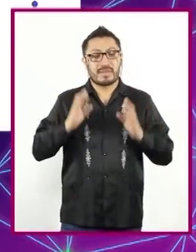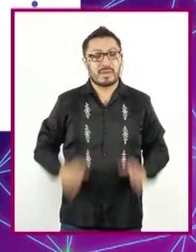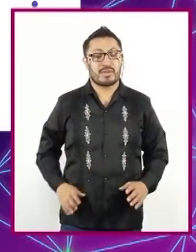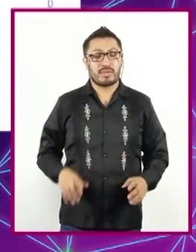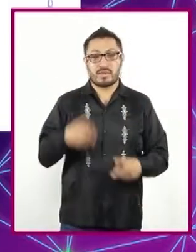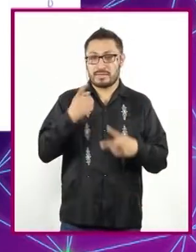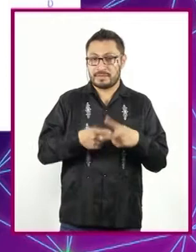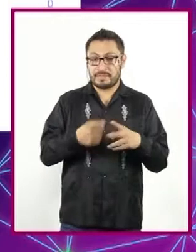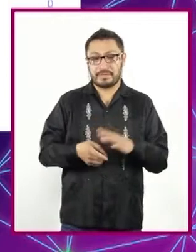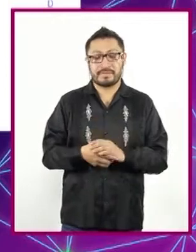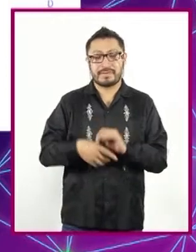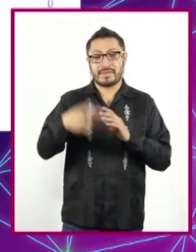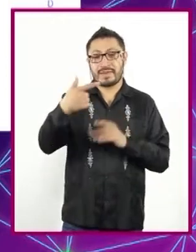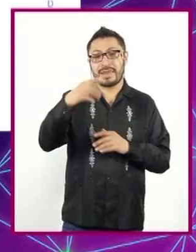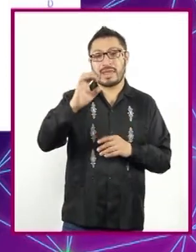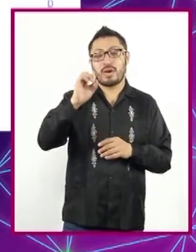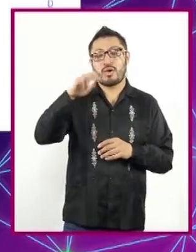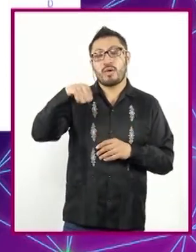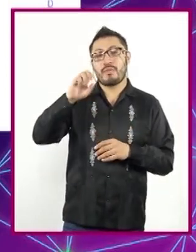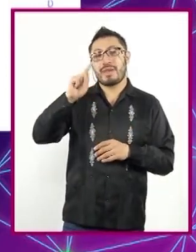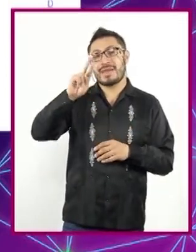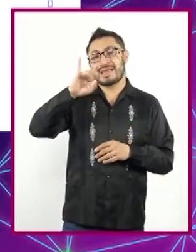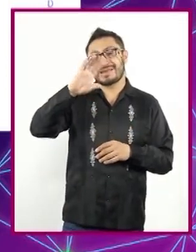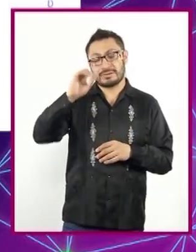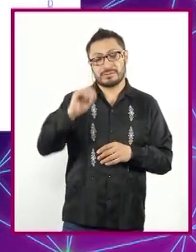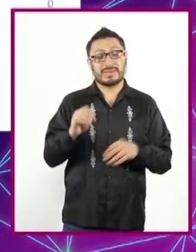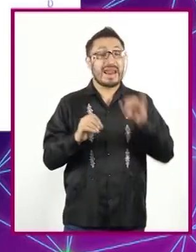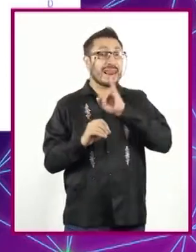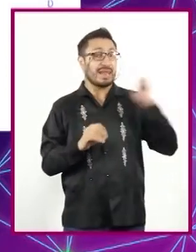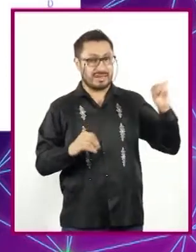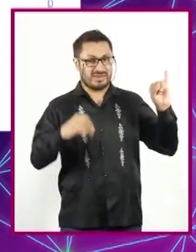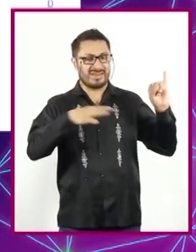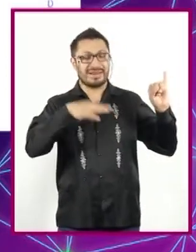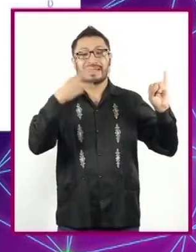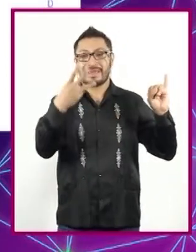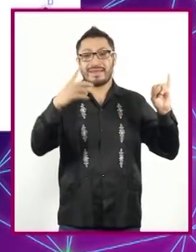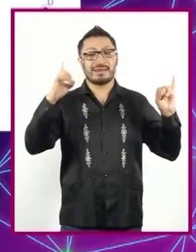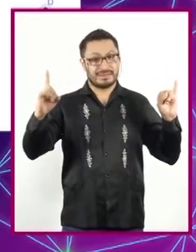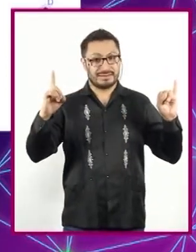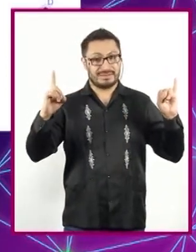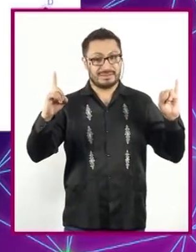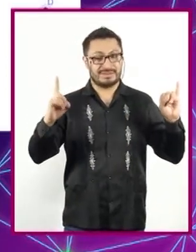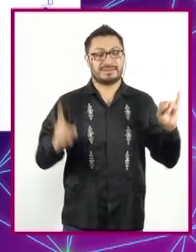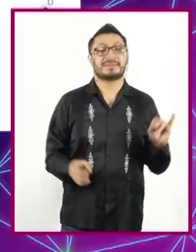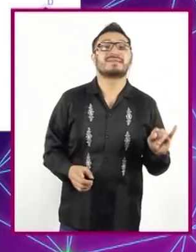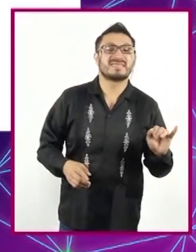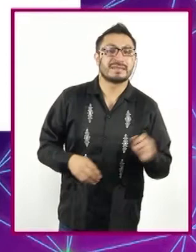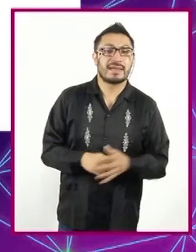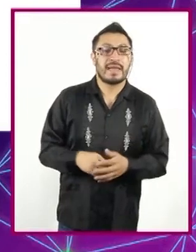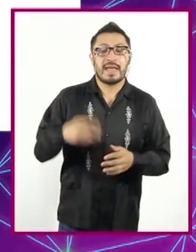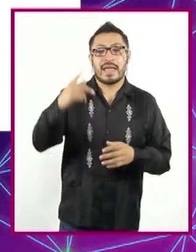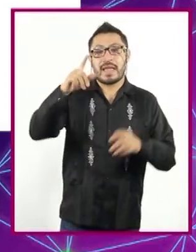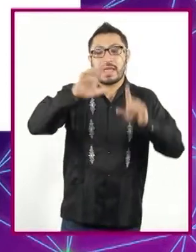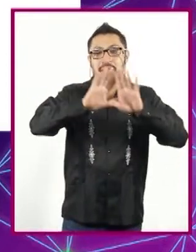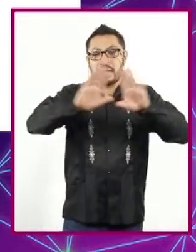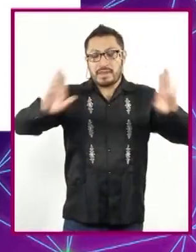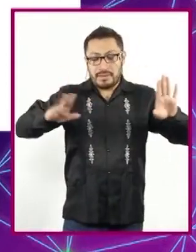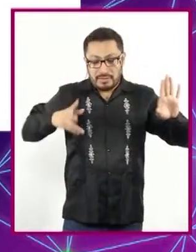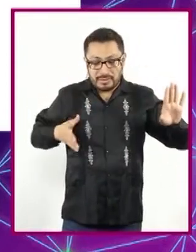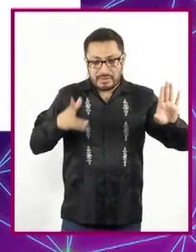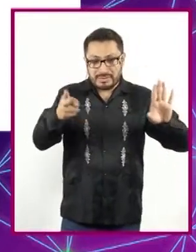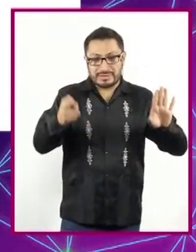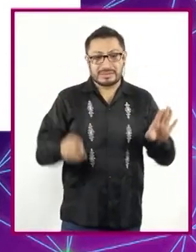geométrico. Del lado izquierdo está el cuerpo geométrico en tres dimensiones con el plano de corte. Se